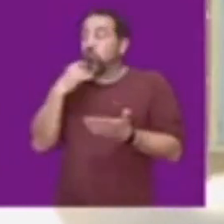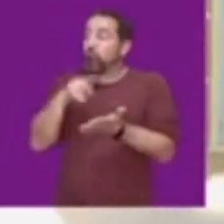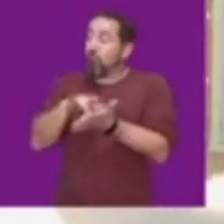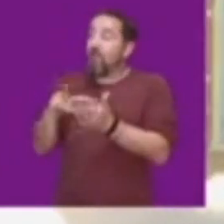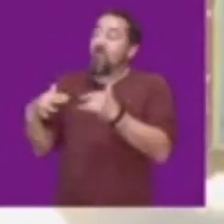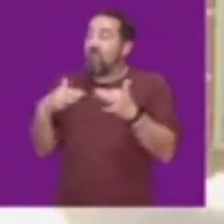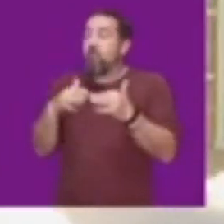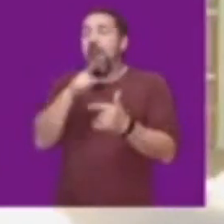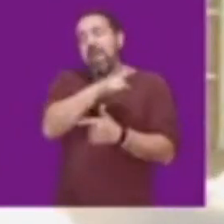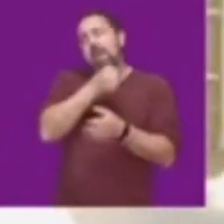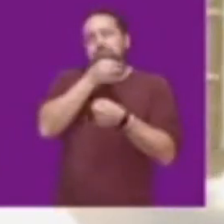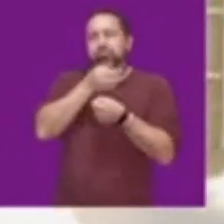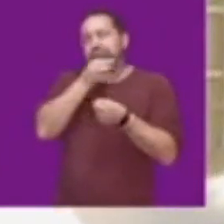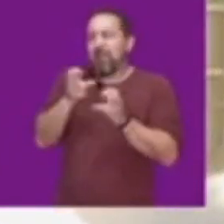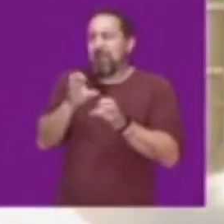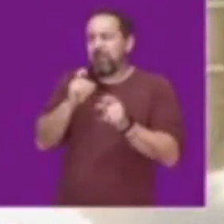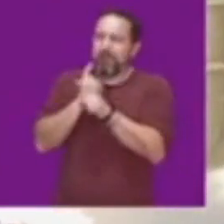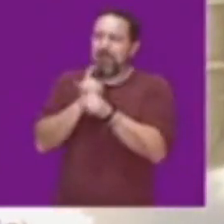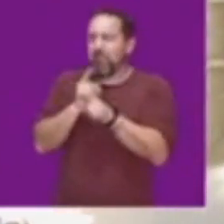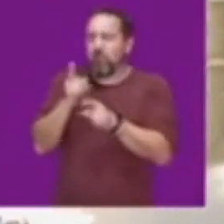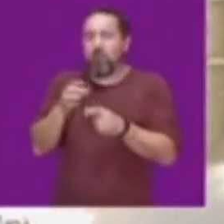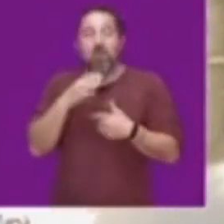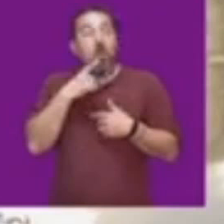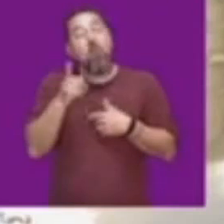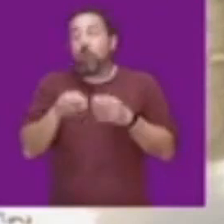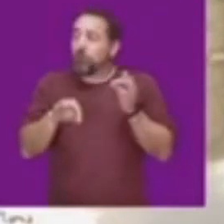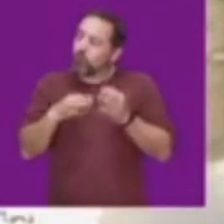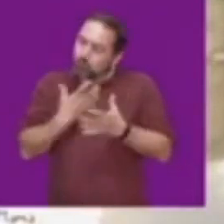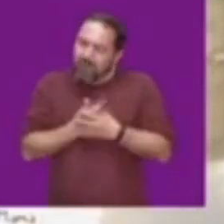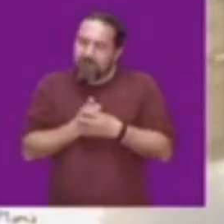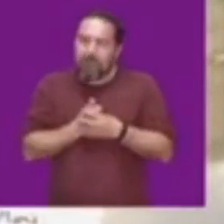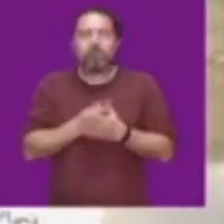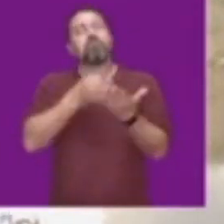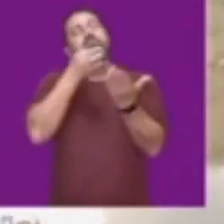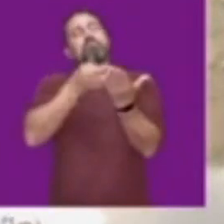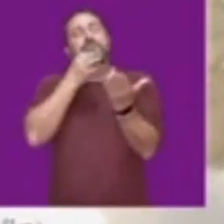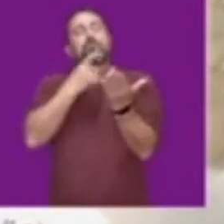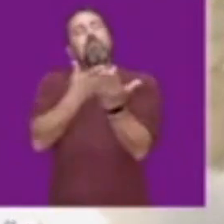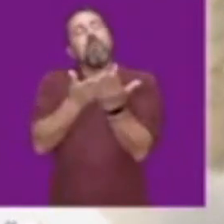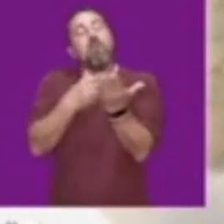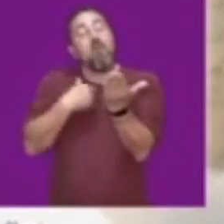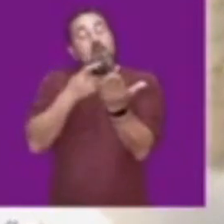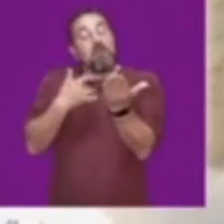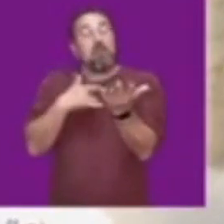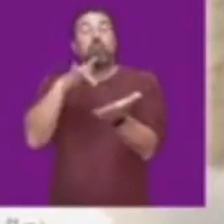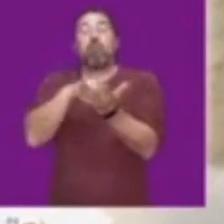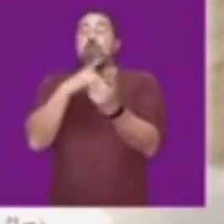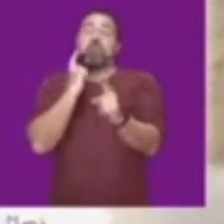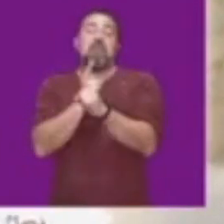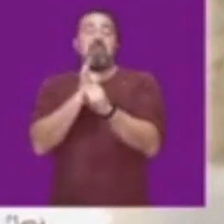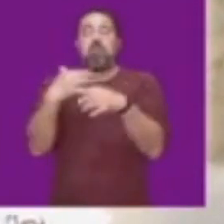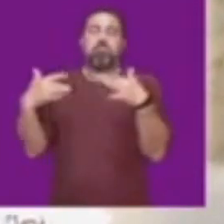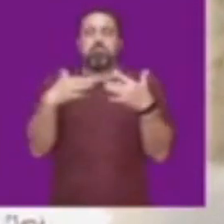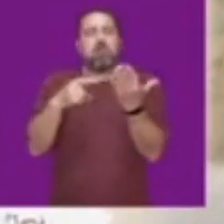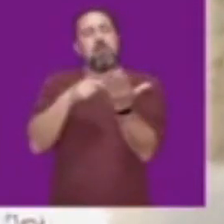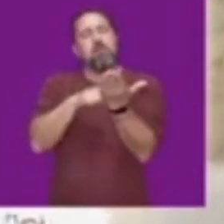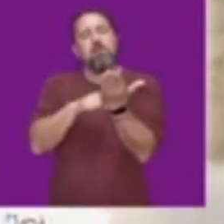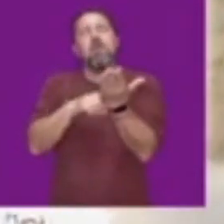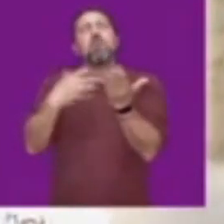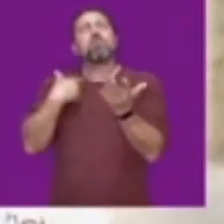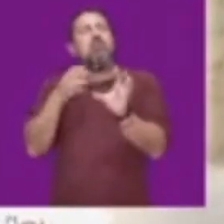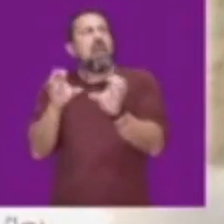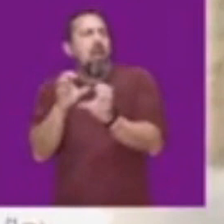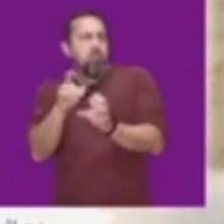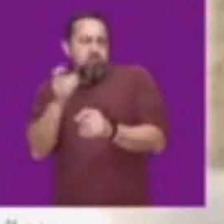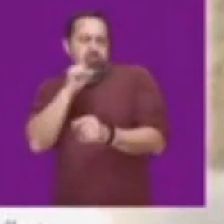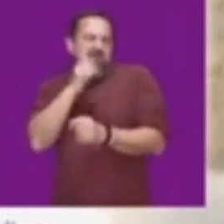partidos. Mm-hmm. Bueno, sí. Qué suerte. Cuando hay partido, nos sentamos